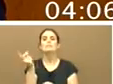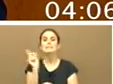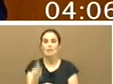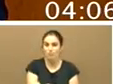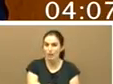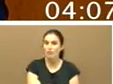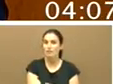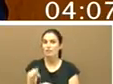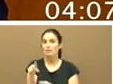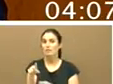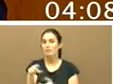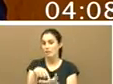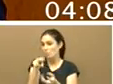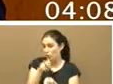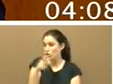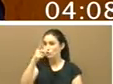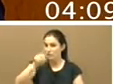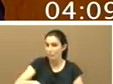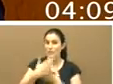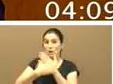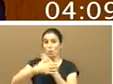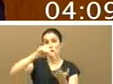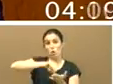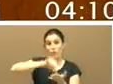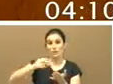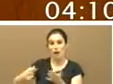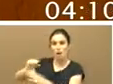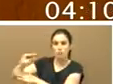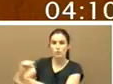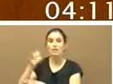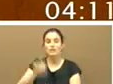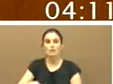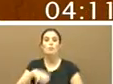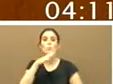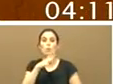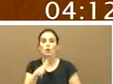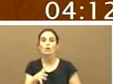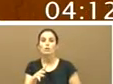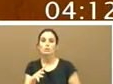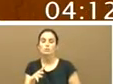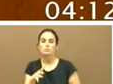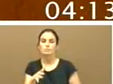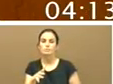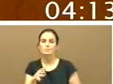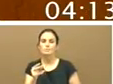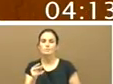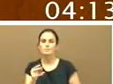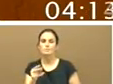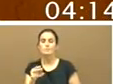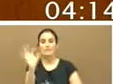que se aportan directamente desde el Gobierno central, así como en participaciones en las